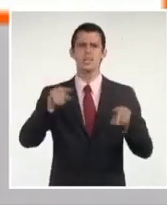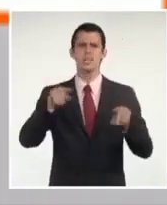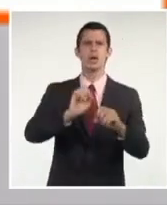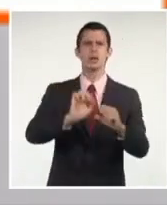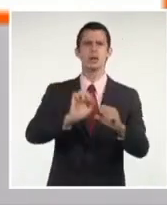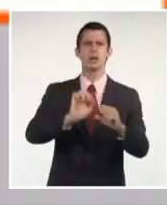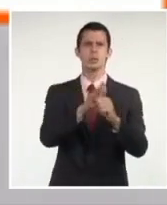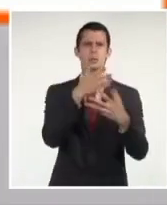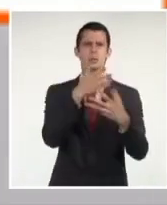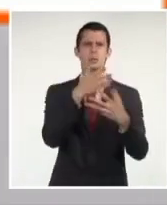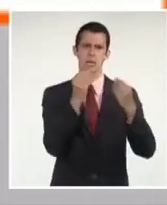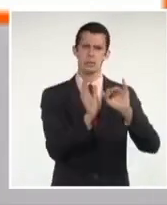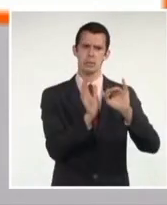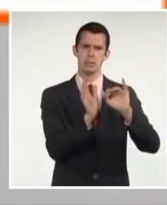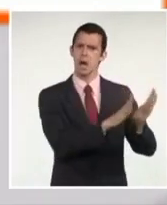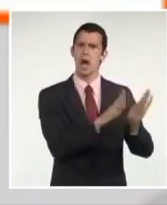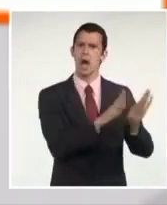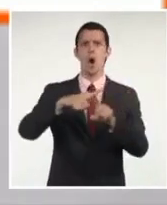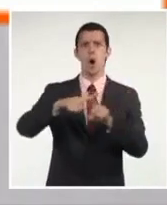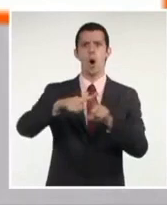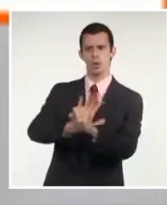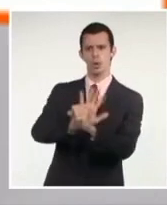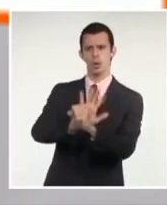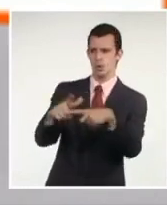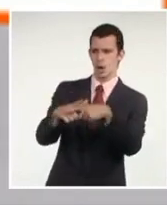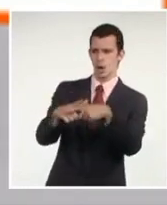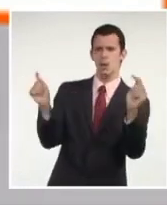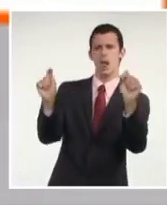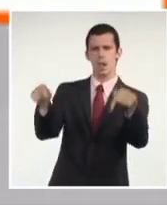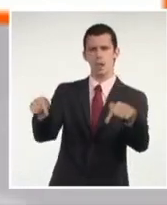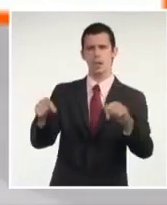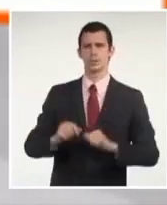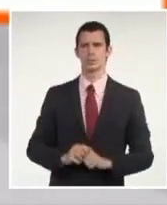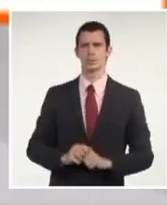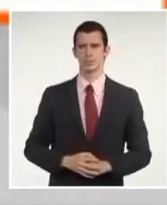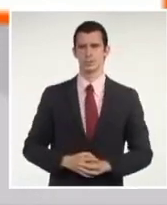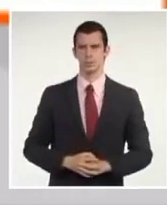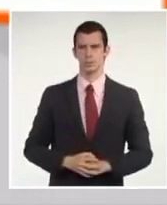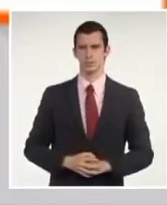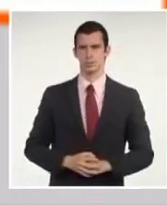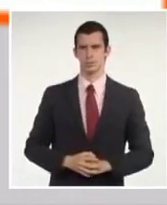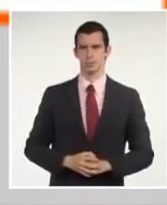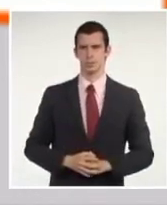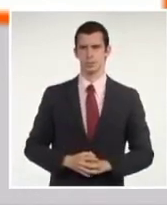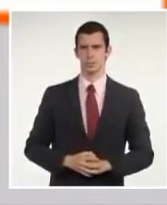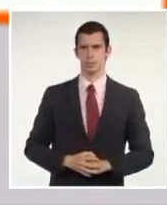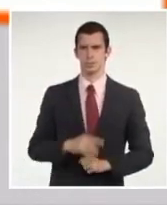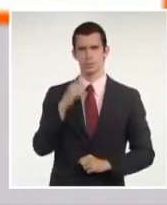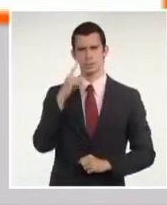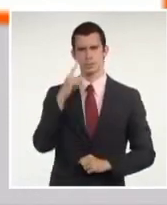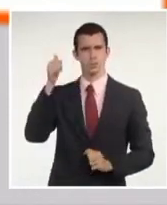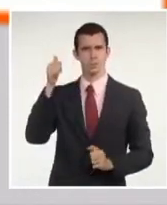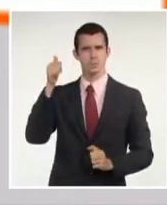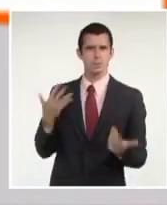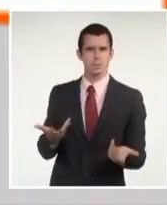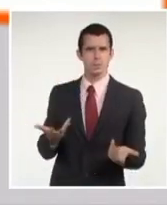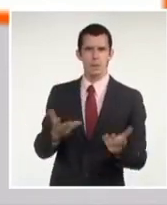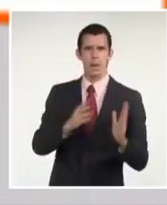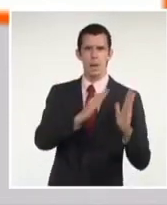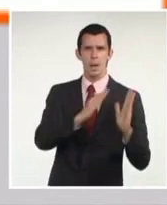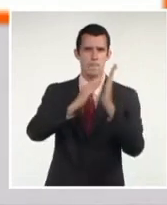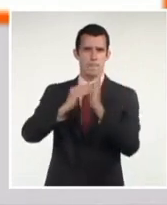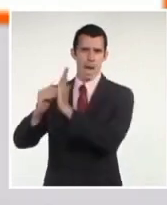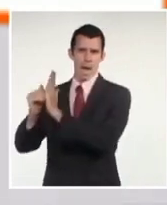miren, esos son los meses de este semestre, de diciembre, pero diciembre es el final. Esto es por la fecha de las